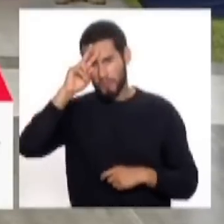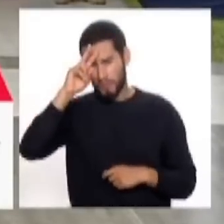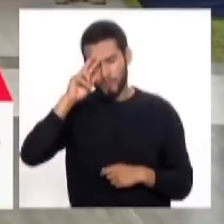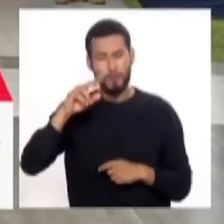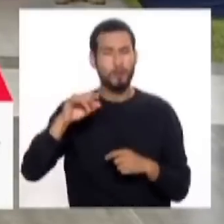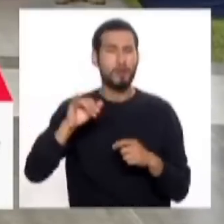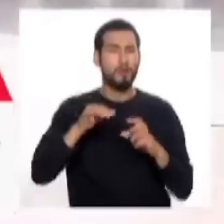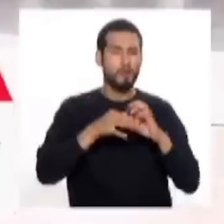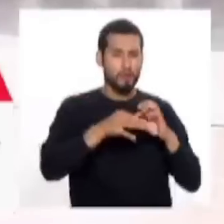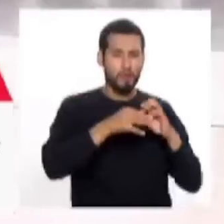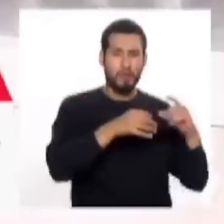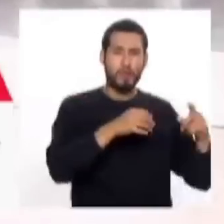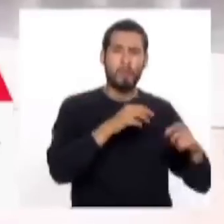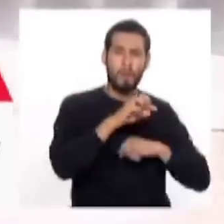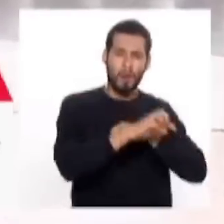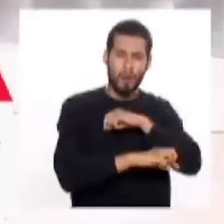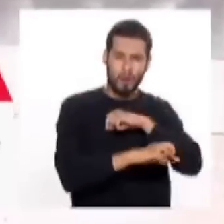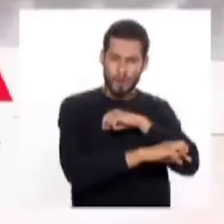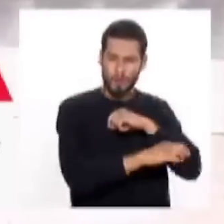países cooperantes,